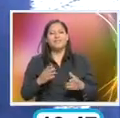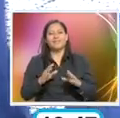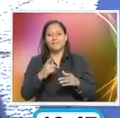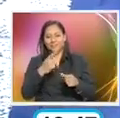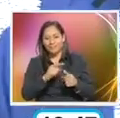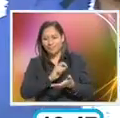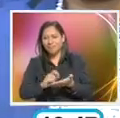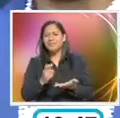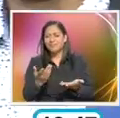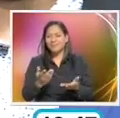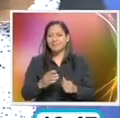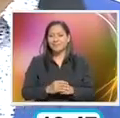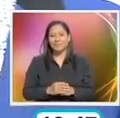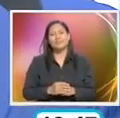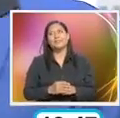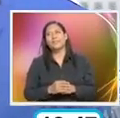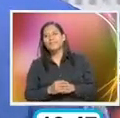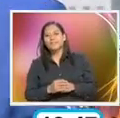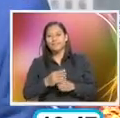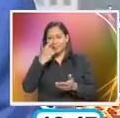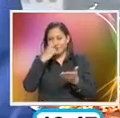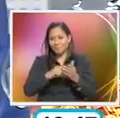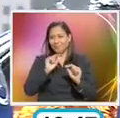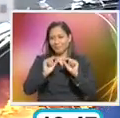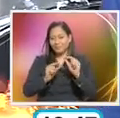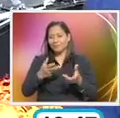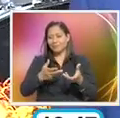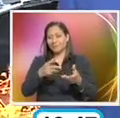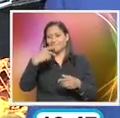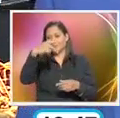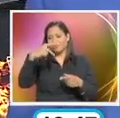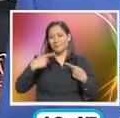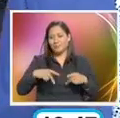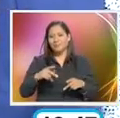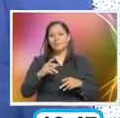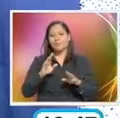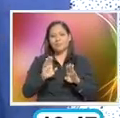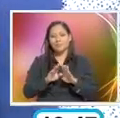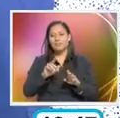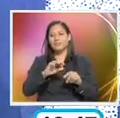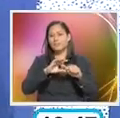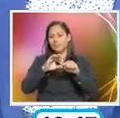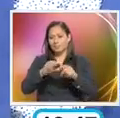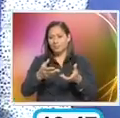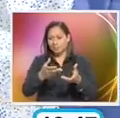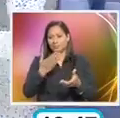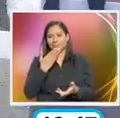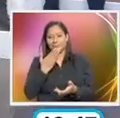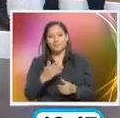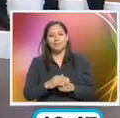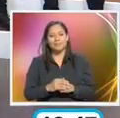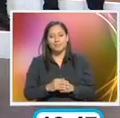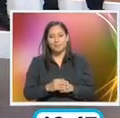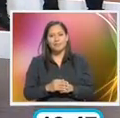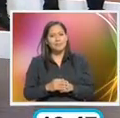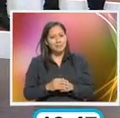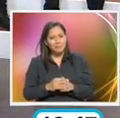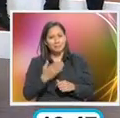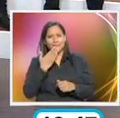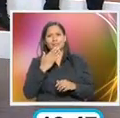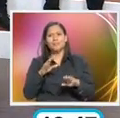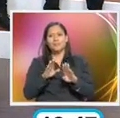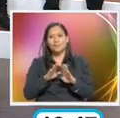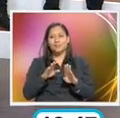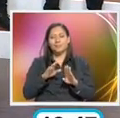las letras, ¿para dónde van? Híjole, yo creo que el camino lo está marcando la gente, nos está llevando por un muy buen camino, agarrado de la mano con